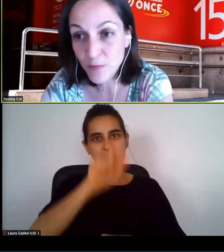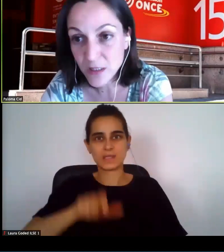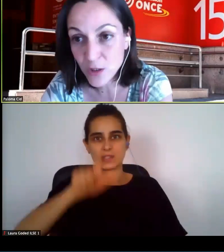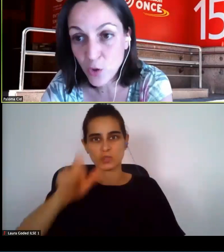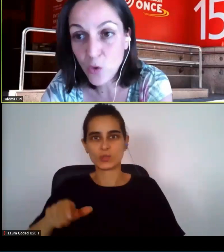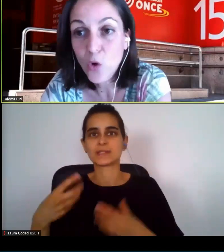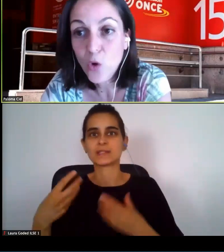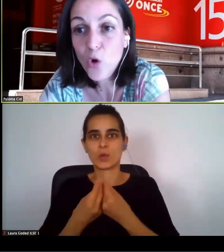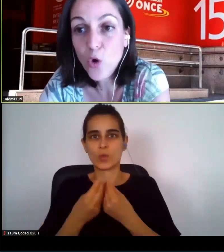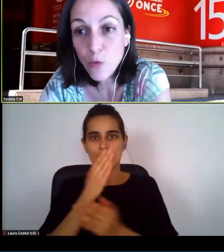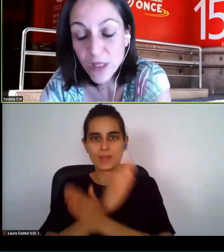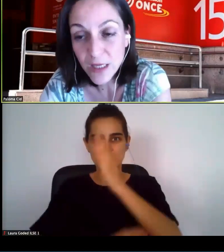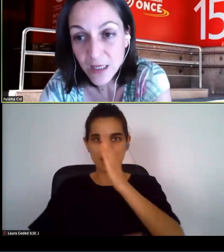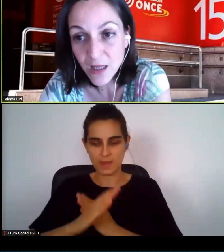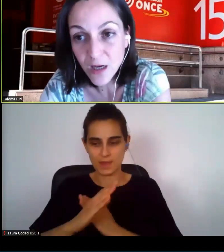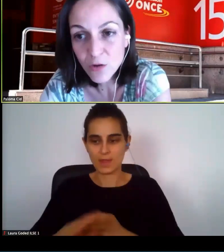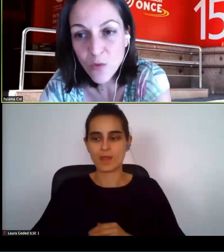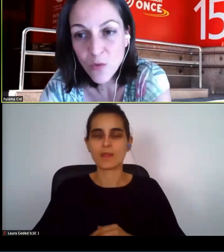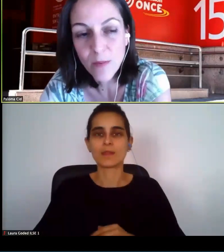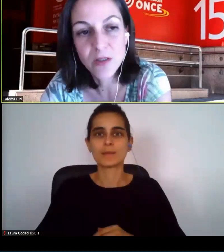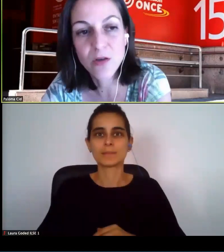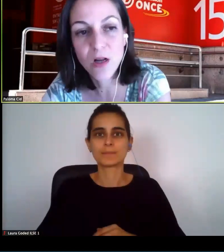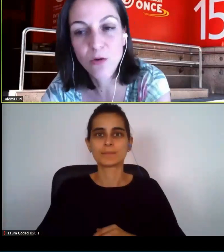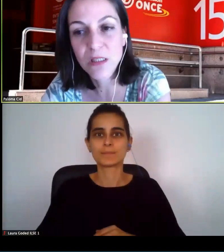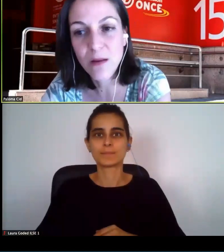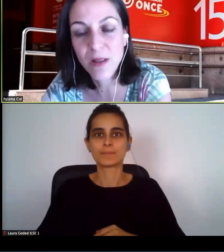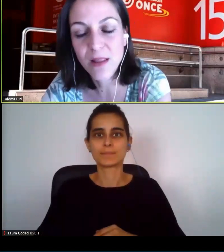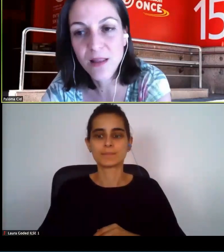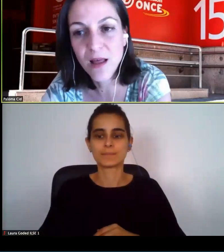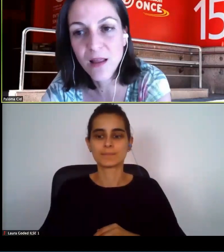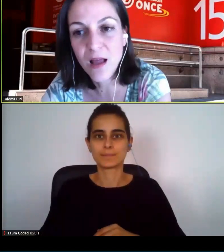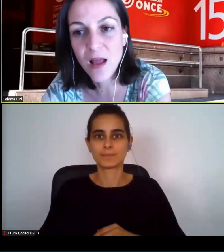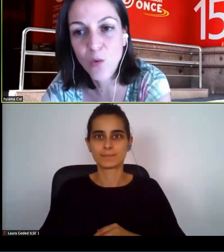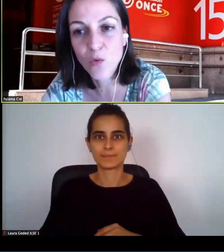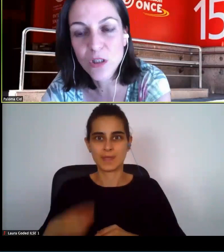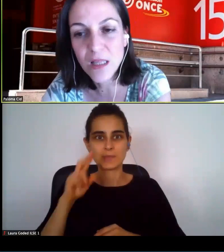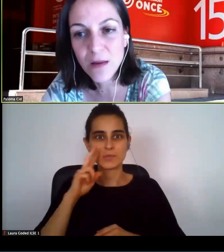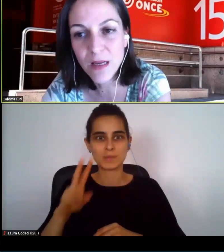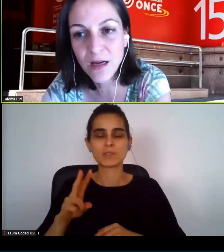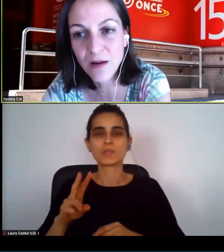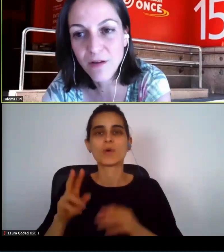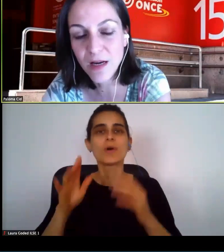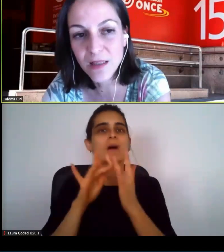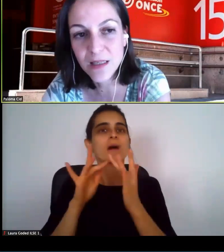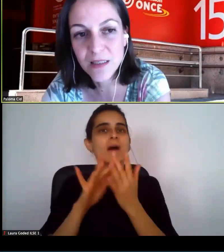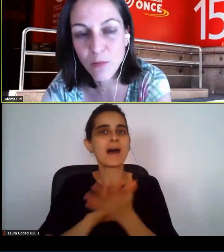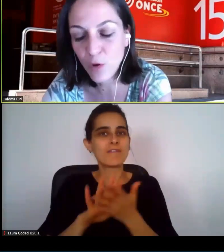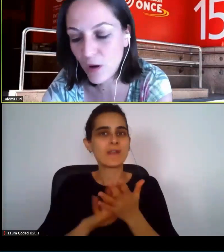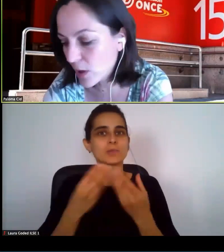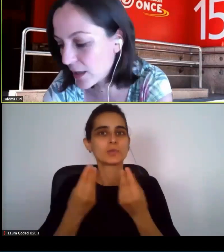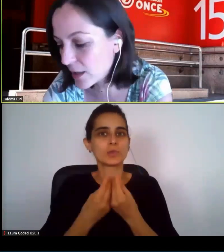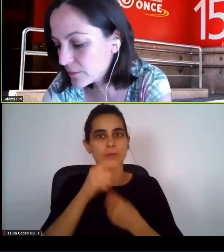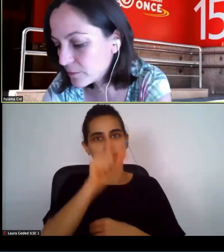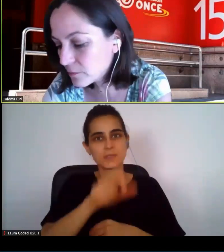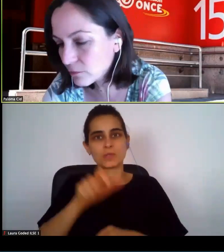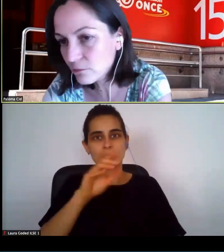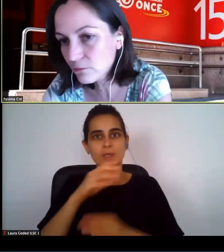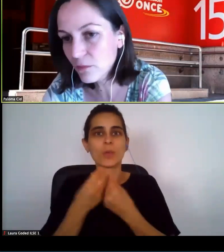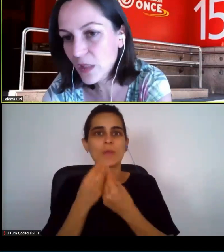Hemos visto cómo dirigirnos a una persona con discapacidad, algunos temas referentes al